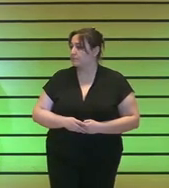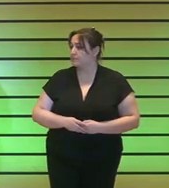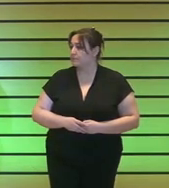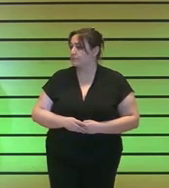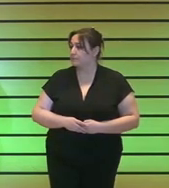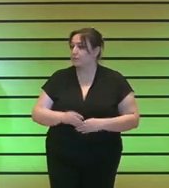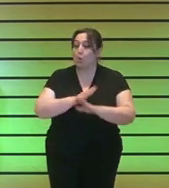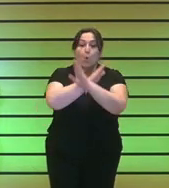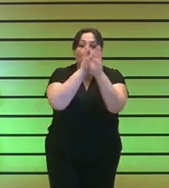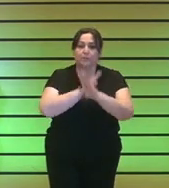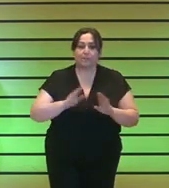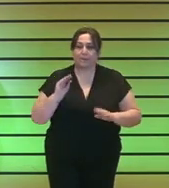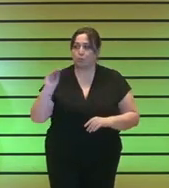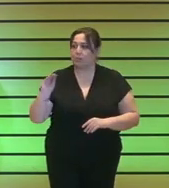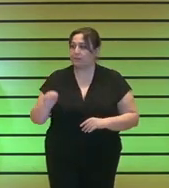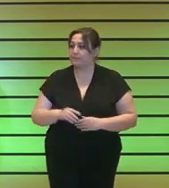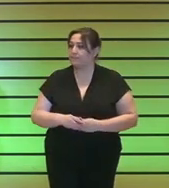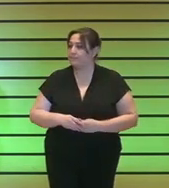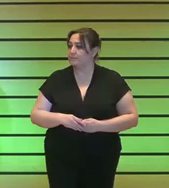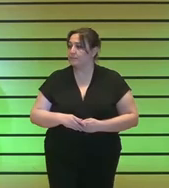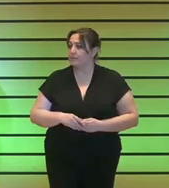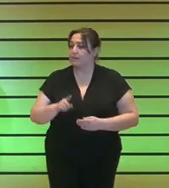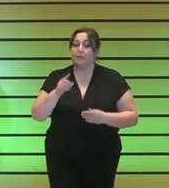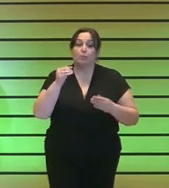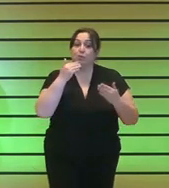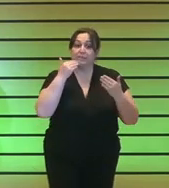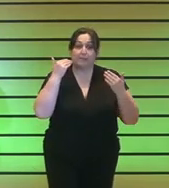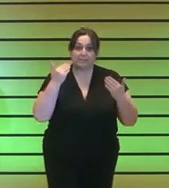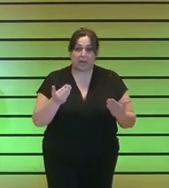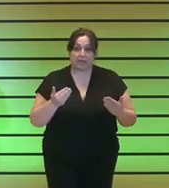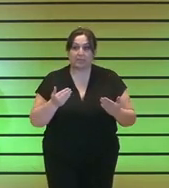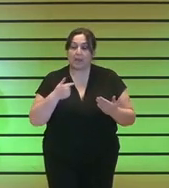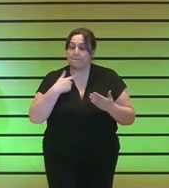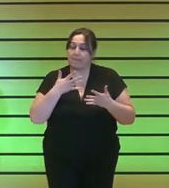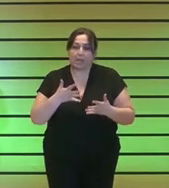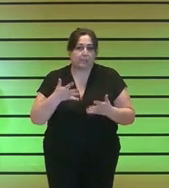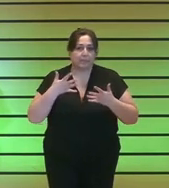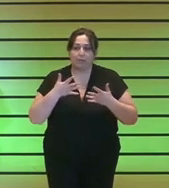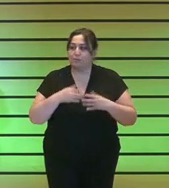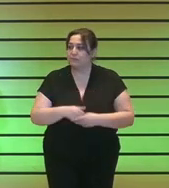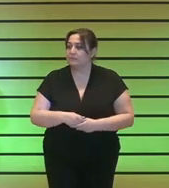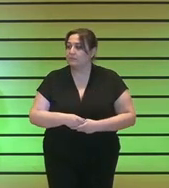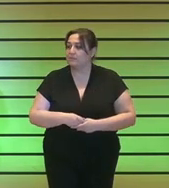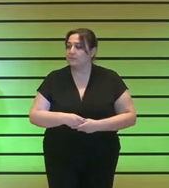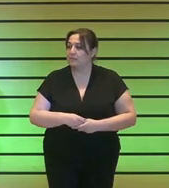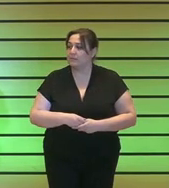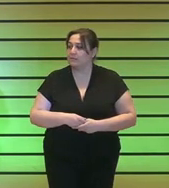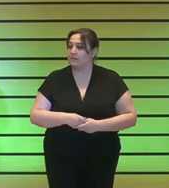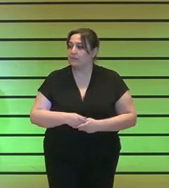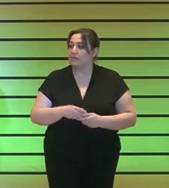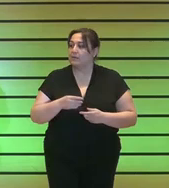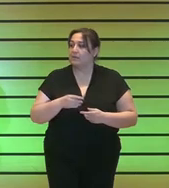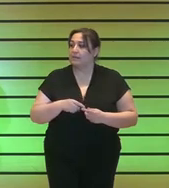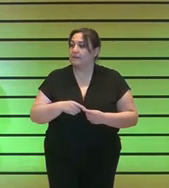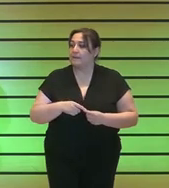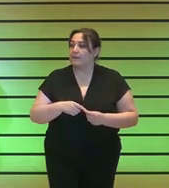última pregunta muchísimas gracias me ha encantado darle un punto